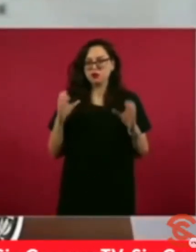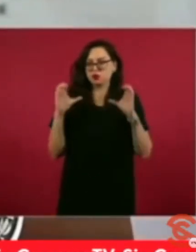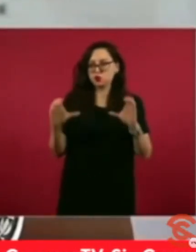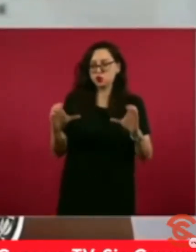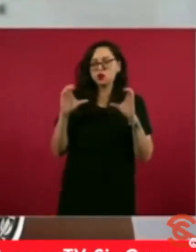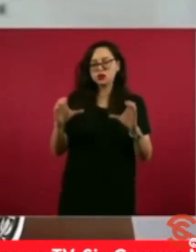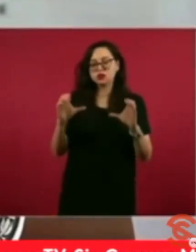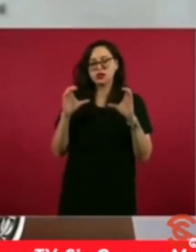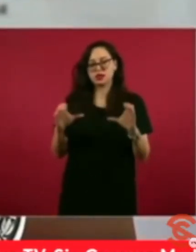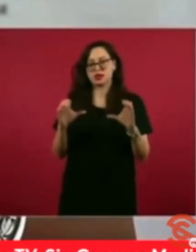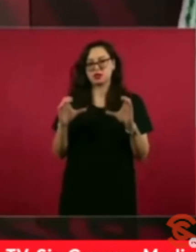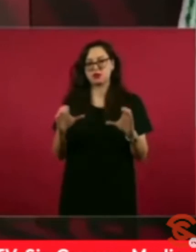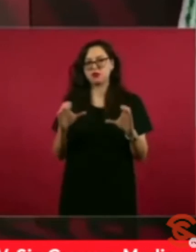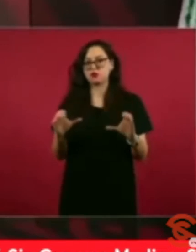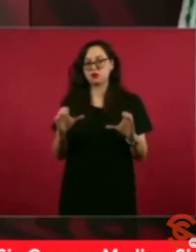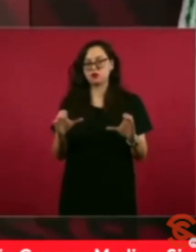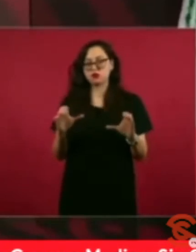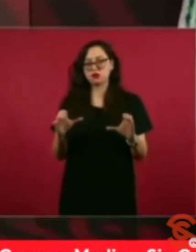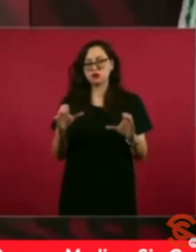porque